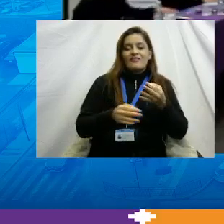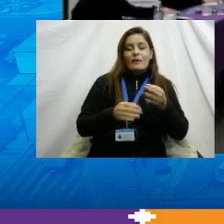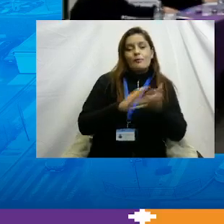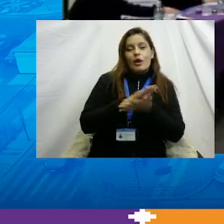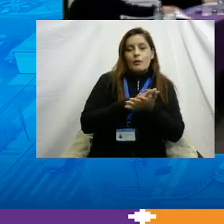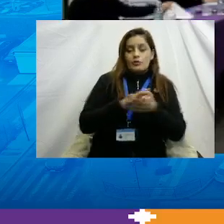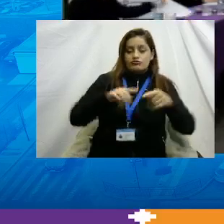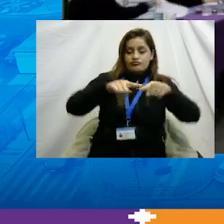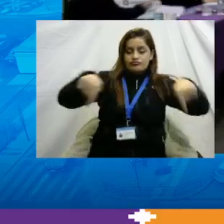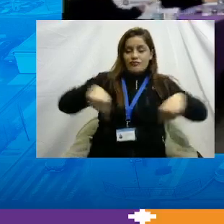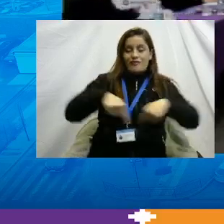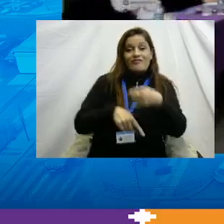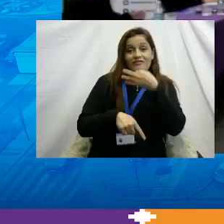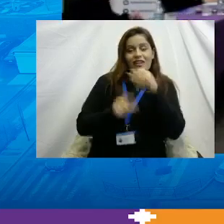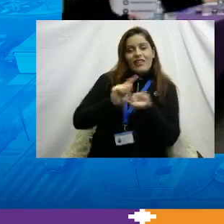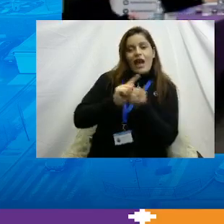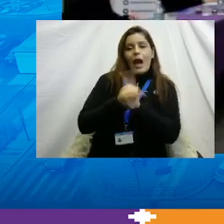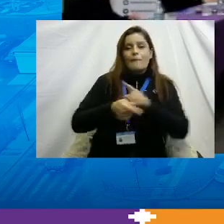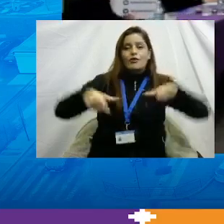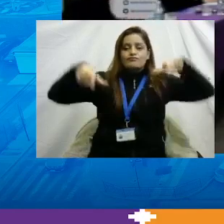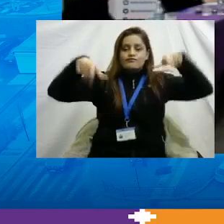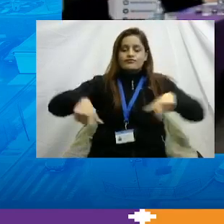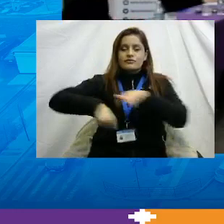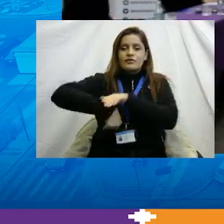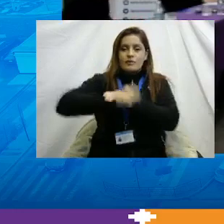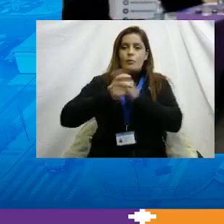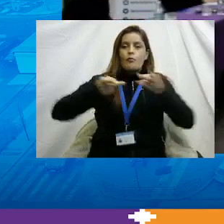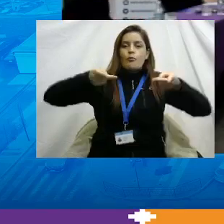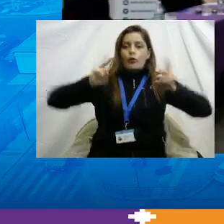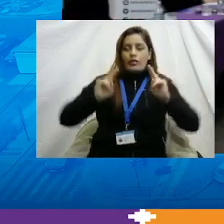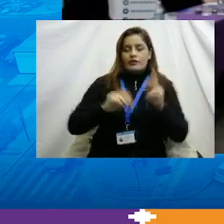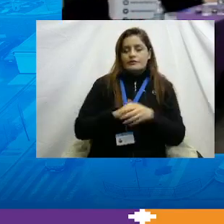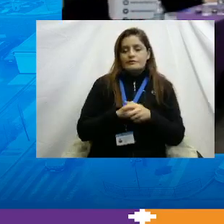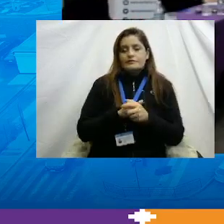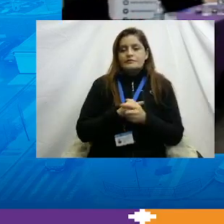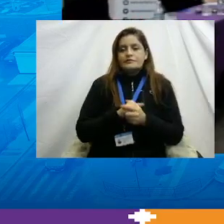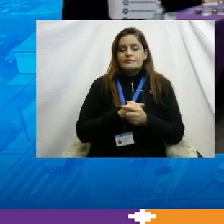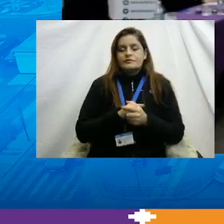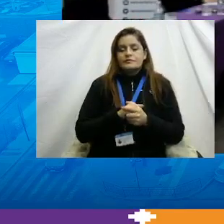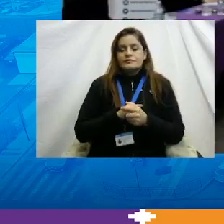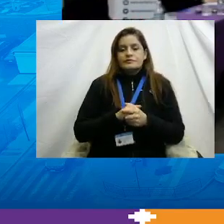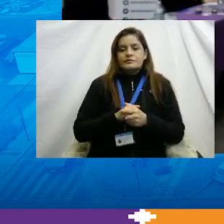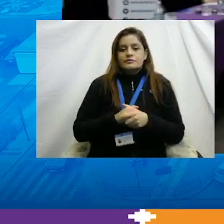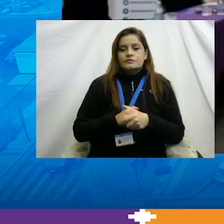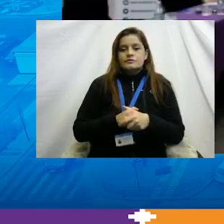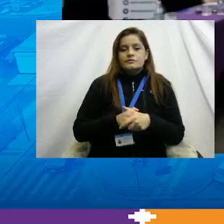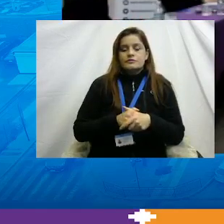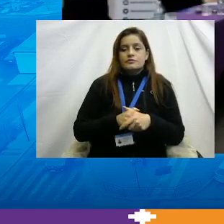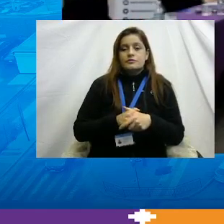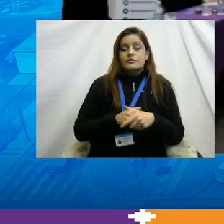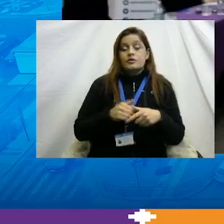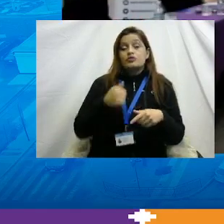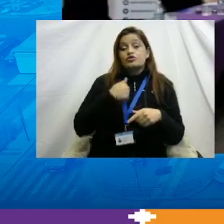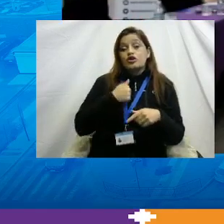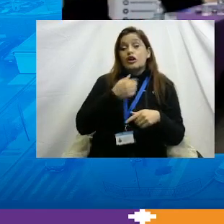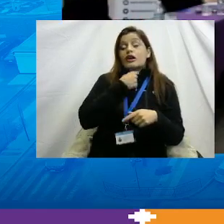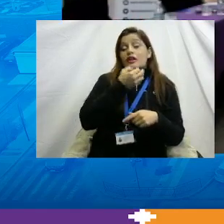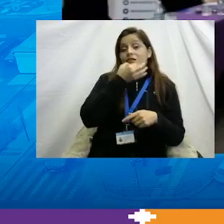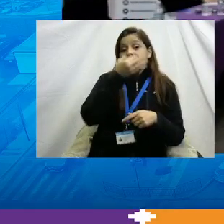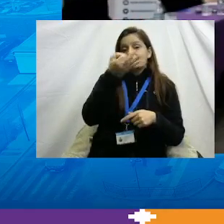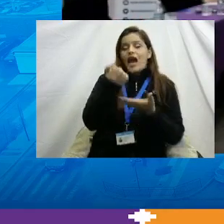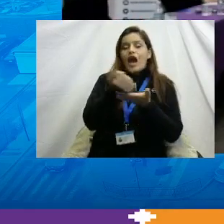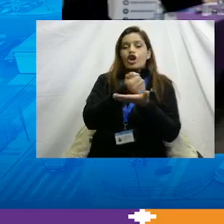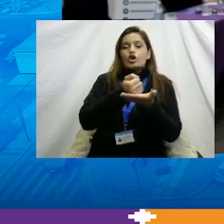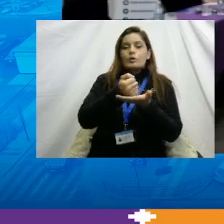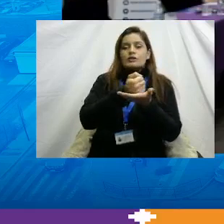lo podríamos empezar a ver, alcaldesa. Y dentro de los puntos que tengo, me gustaría referirme a la